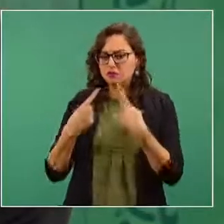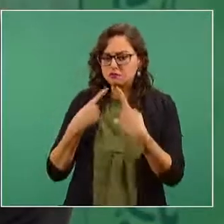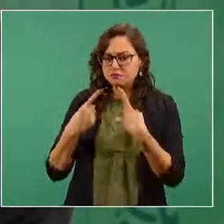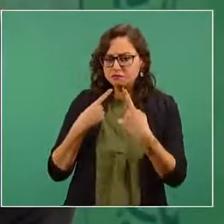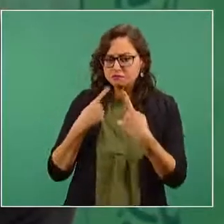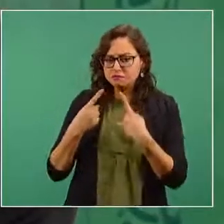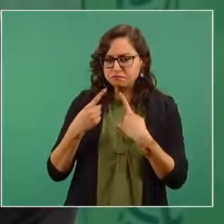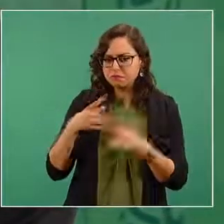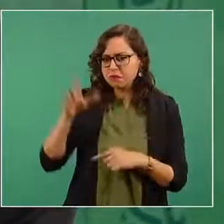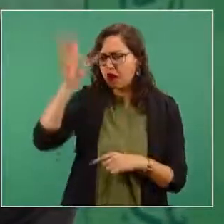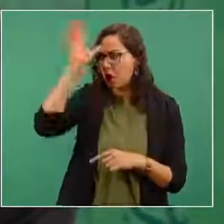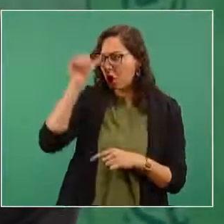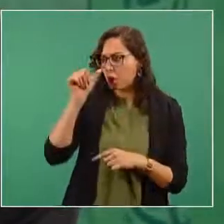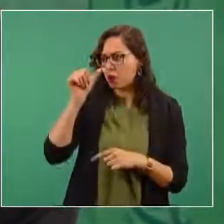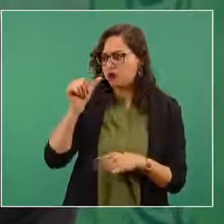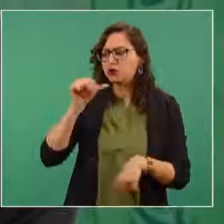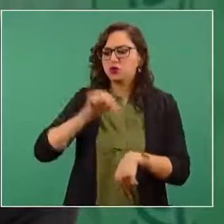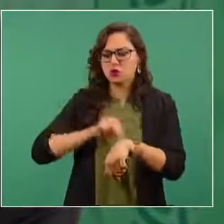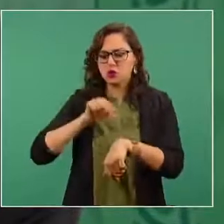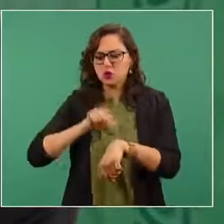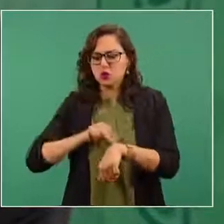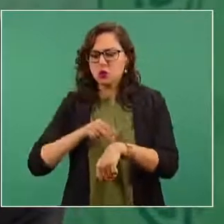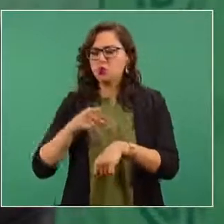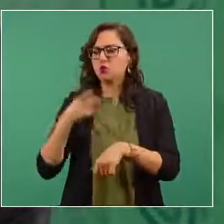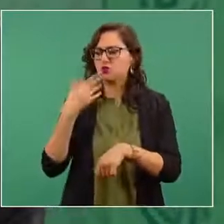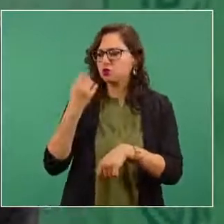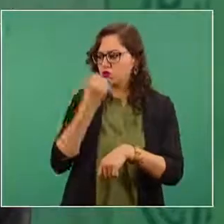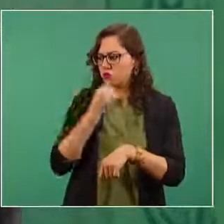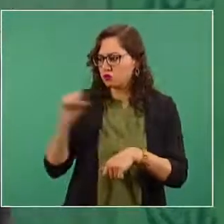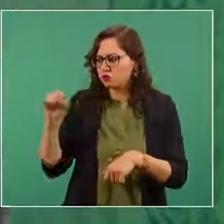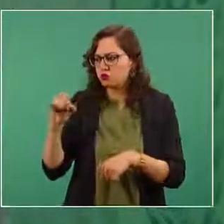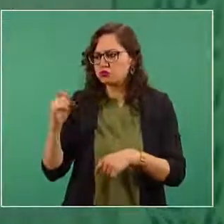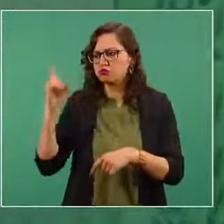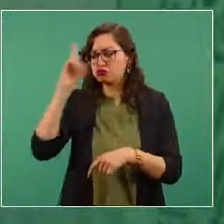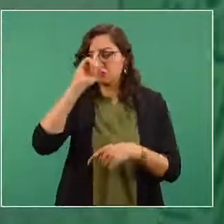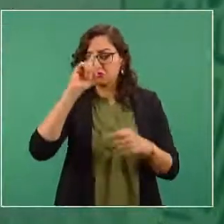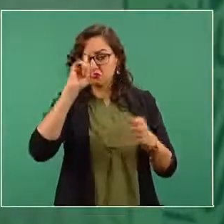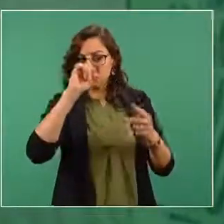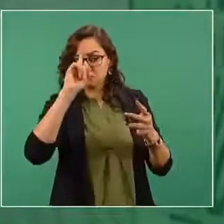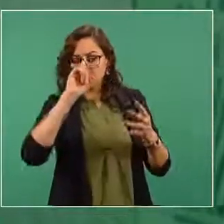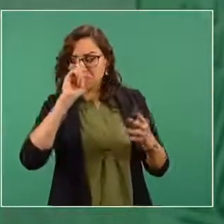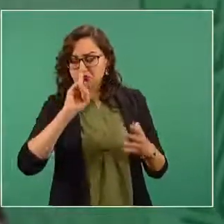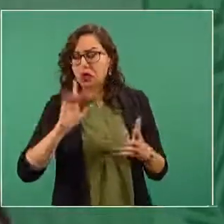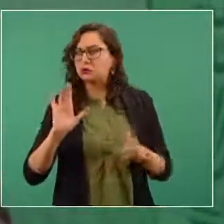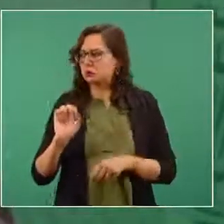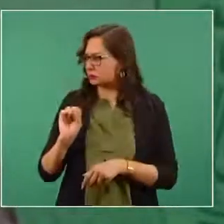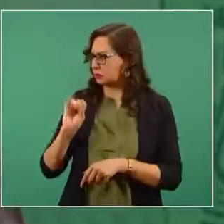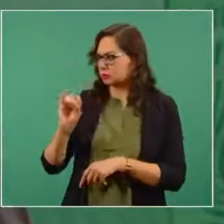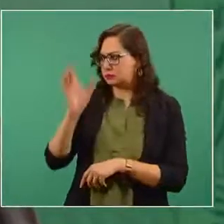a las recomendaciones de los médicos, de los expertos, que además